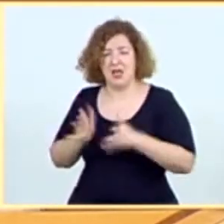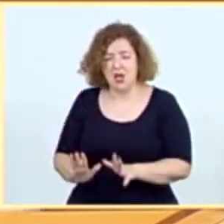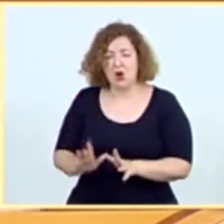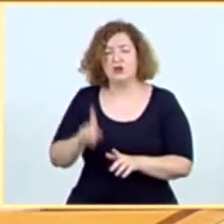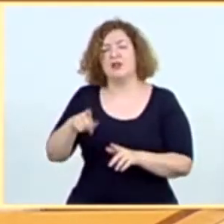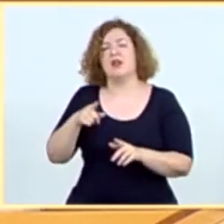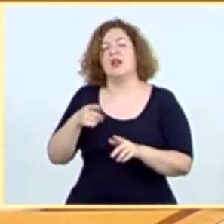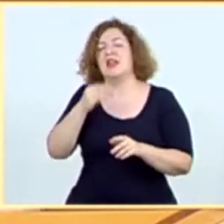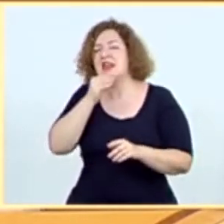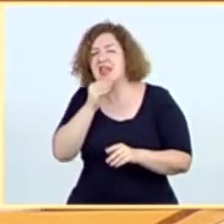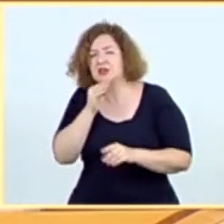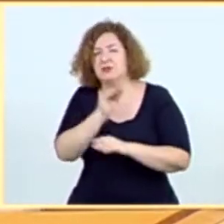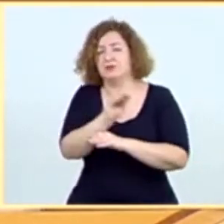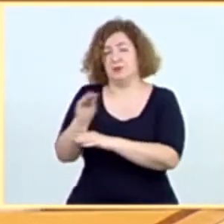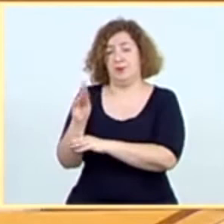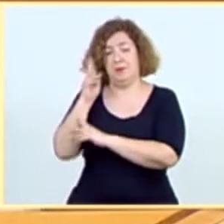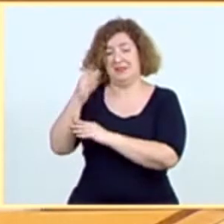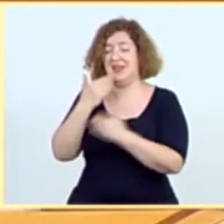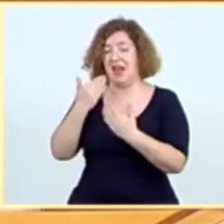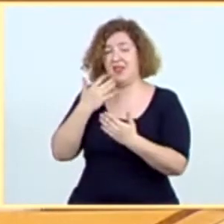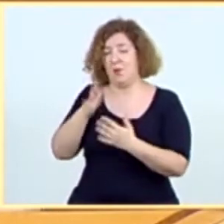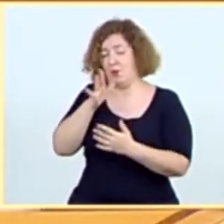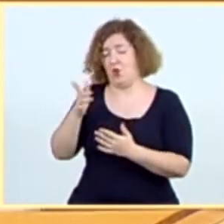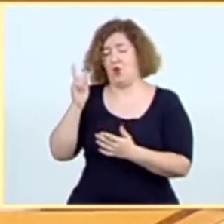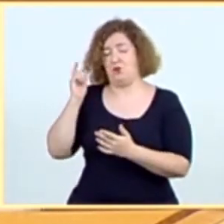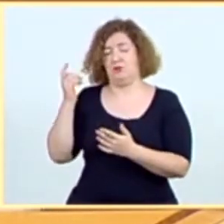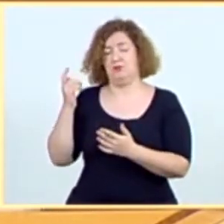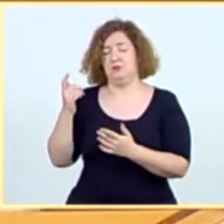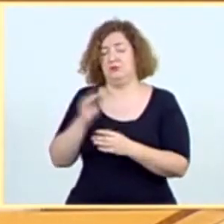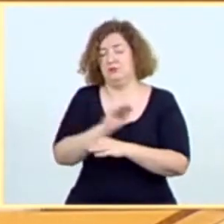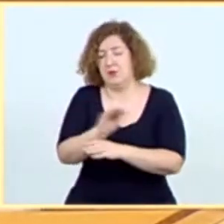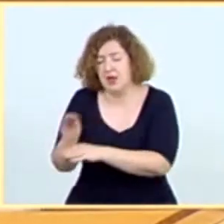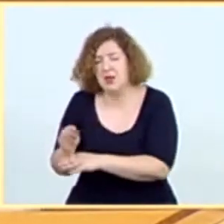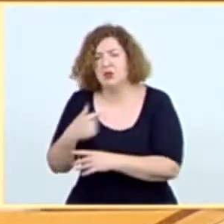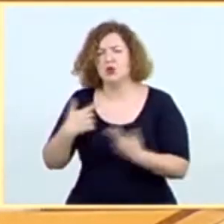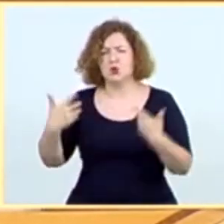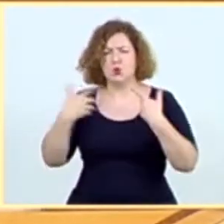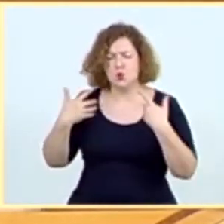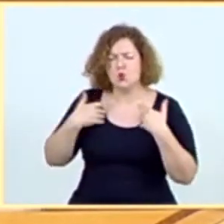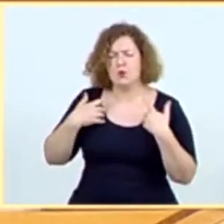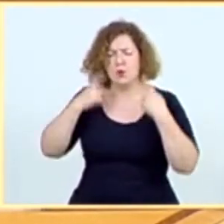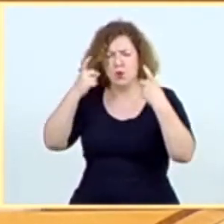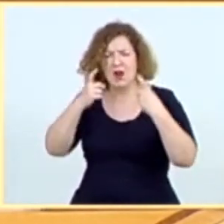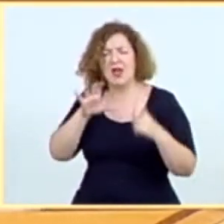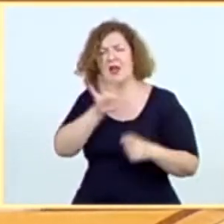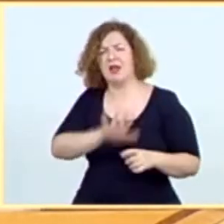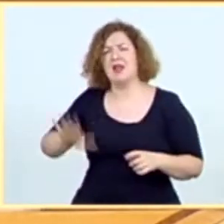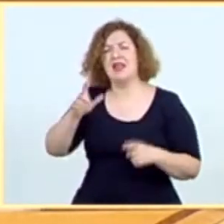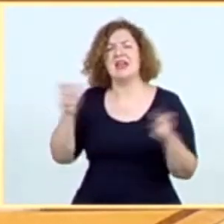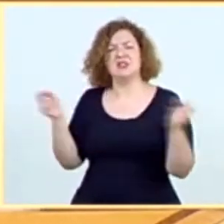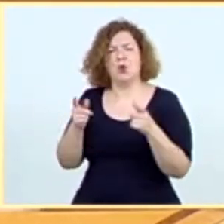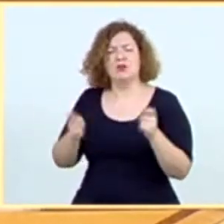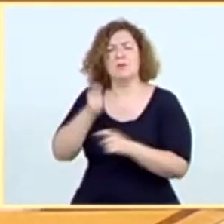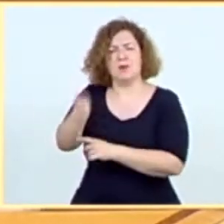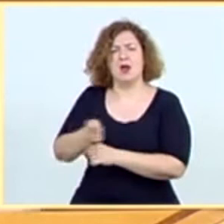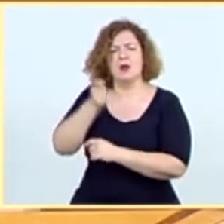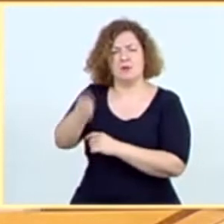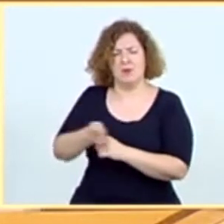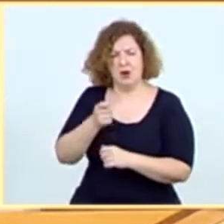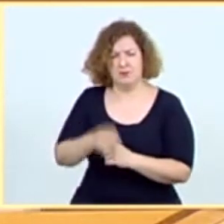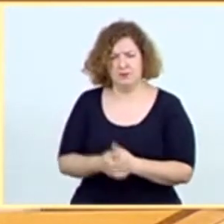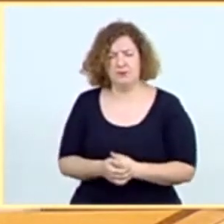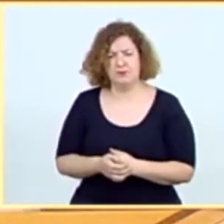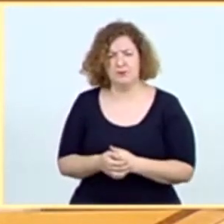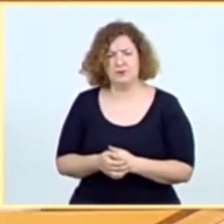sus hijos y a sus nietos, los que lucharon y sufrieron para levantar su país, formando parte del sistema de seguridad social mediante sus